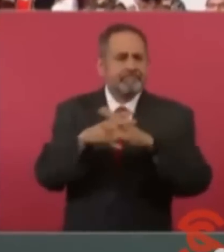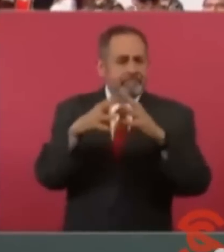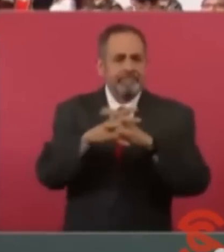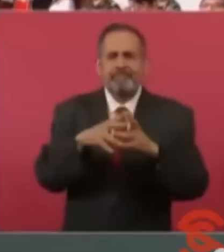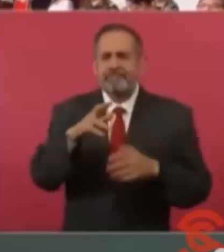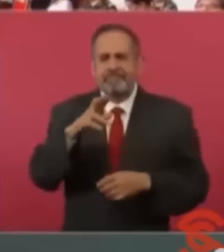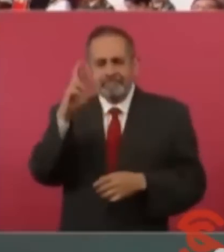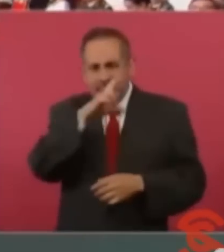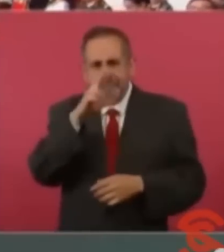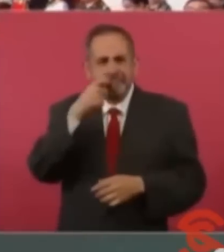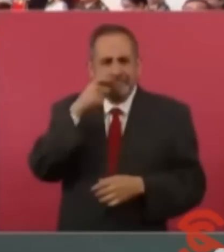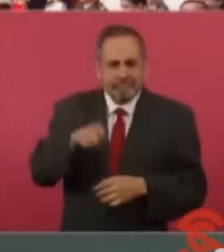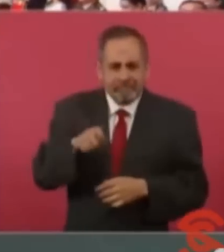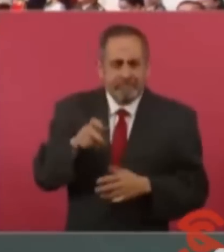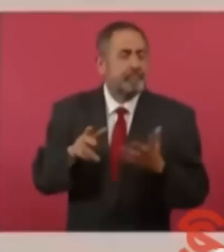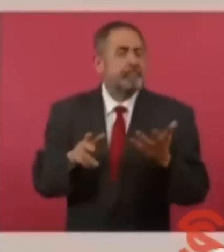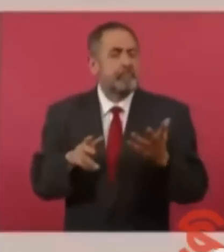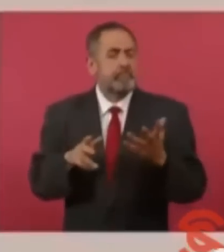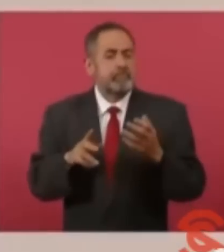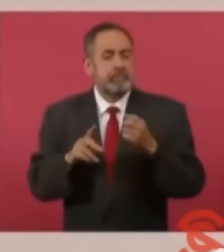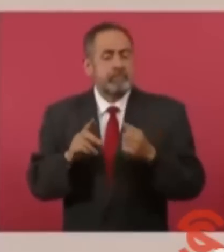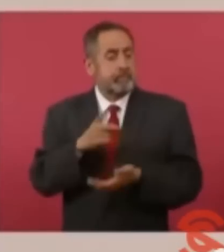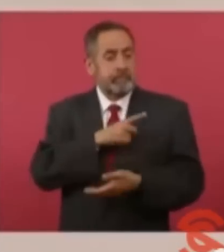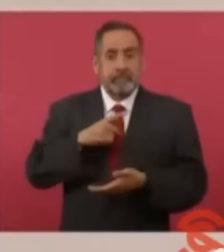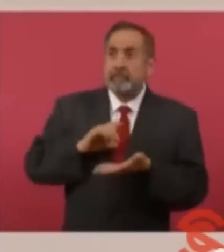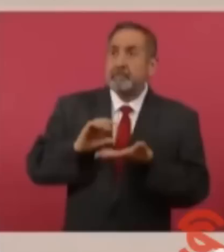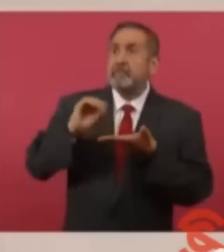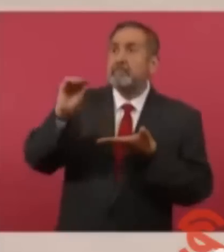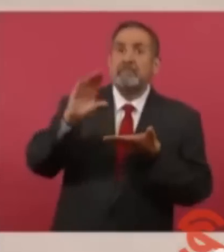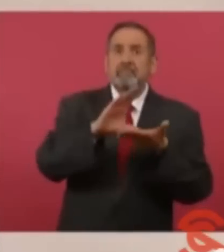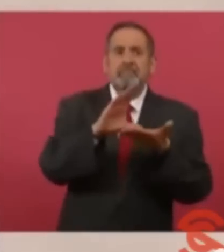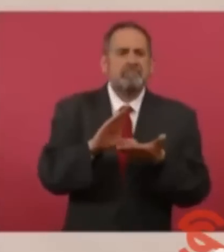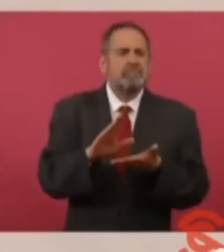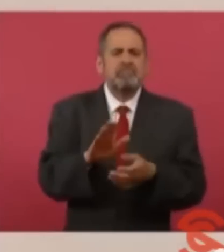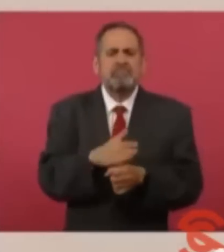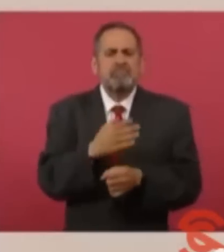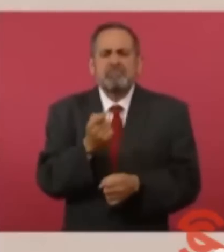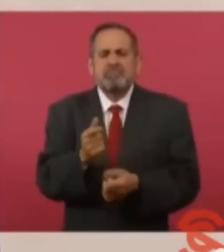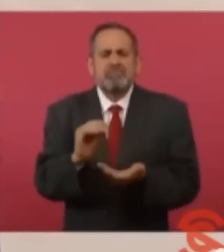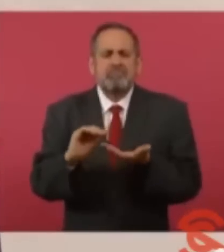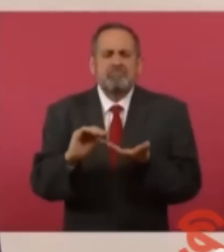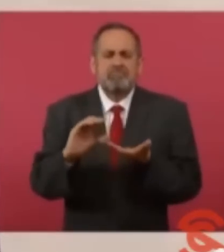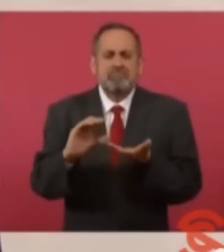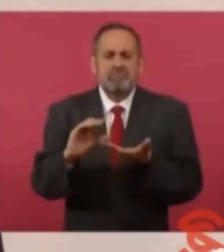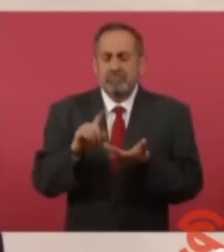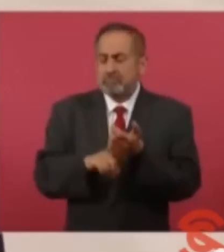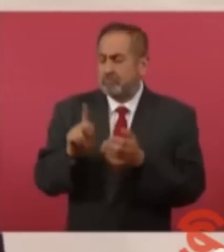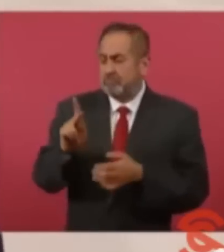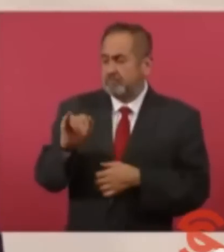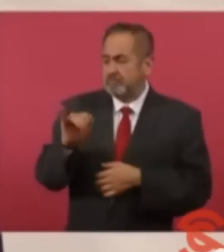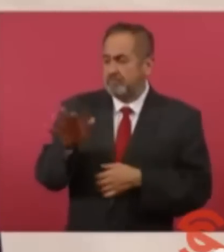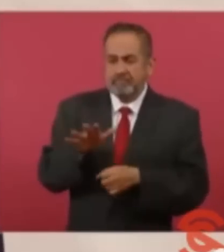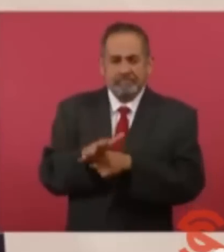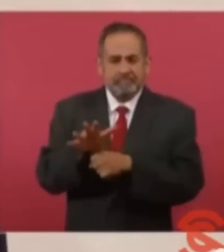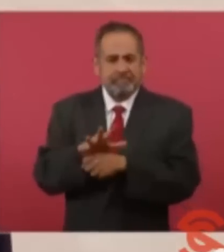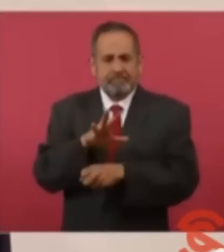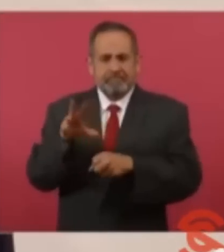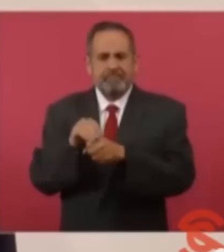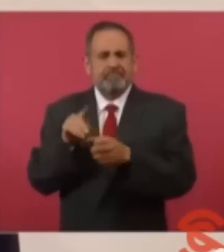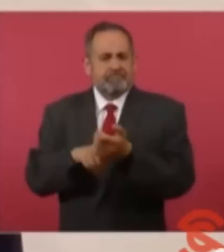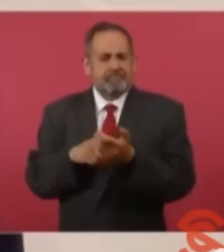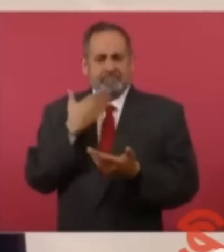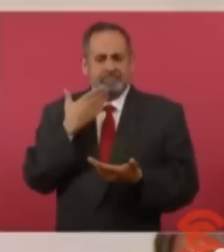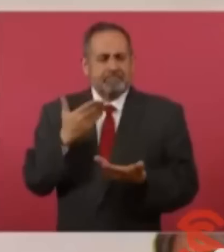Ucrania, prácticamente no ha crecido en relación con el Producto Interno Bruto. La